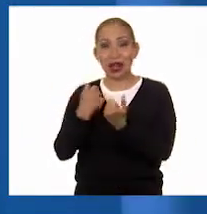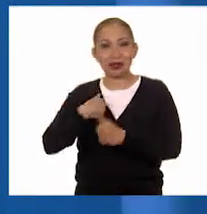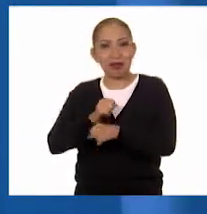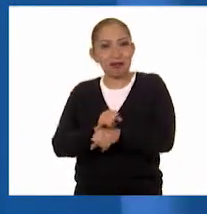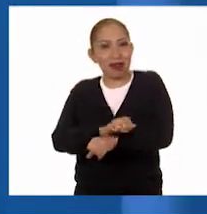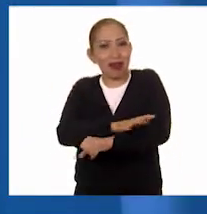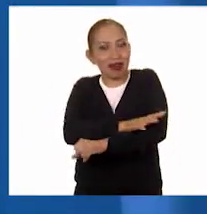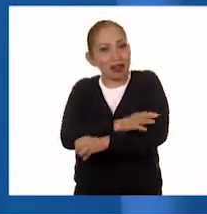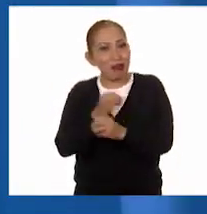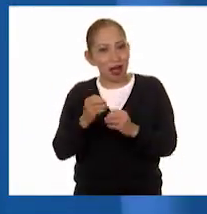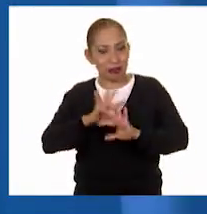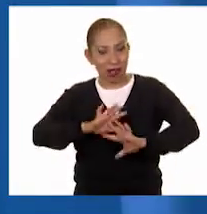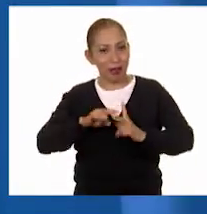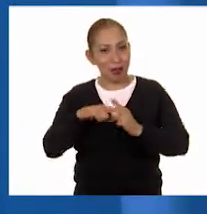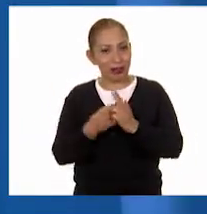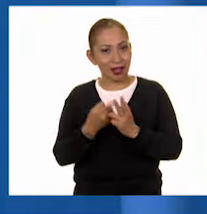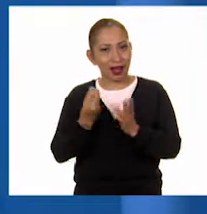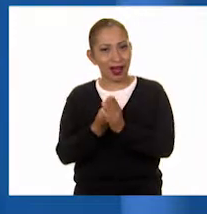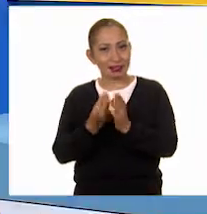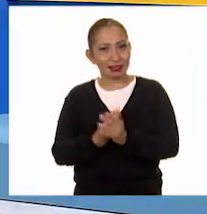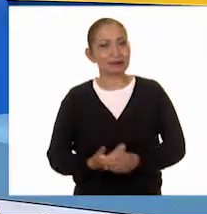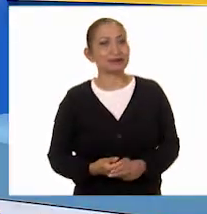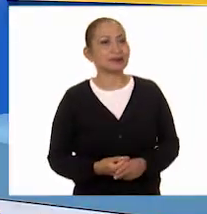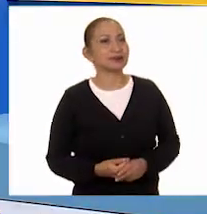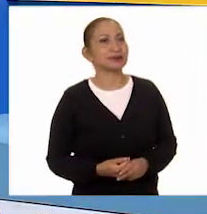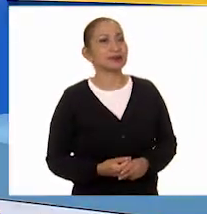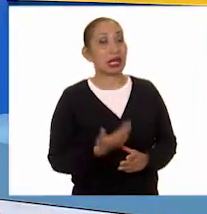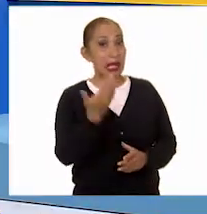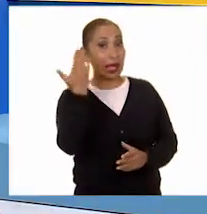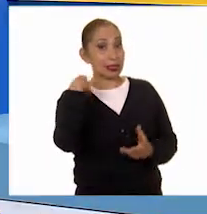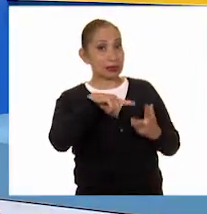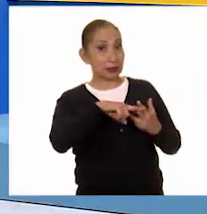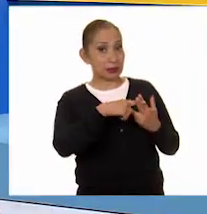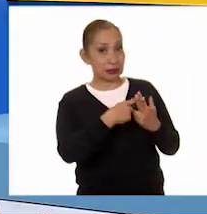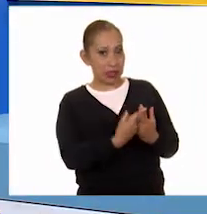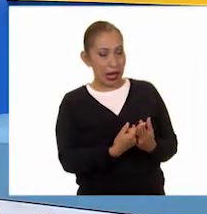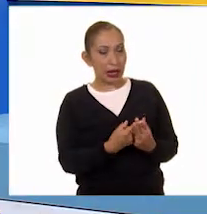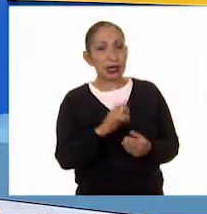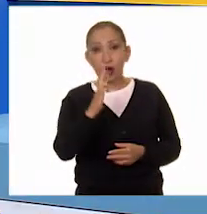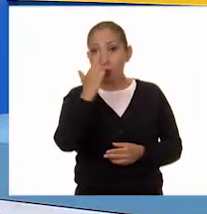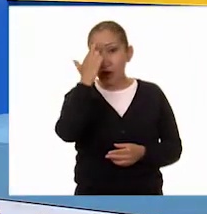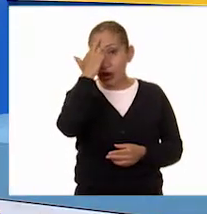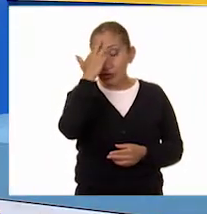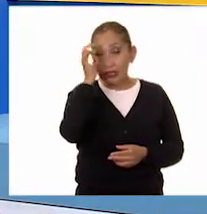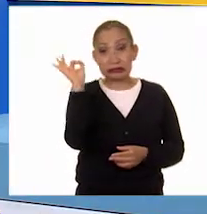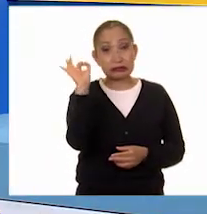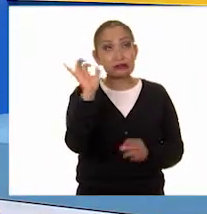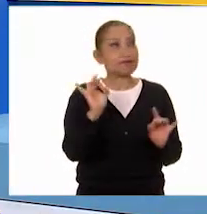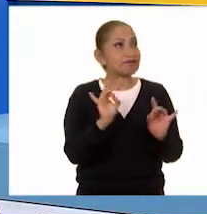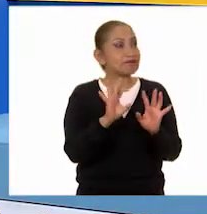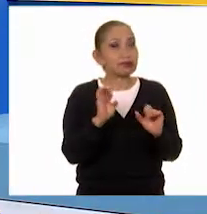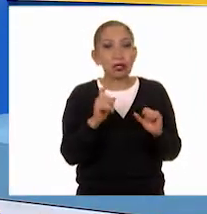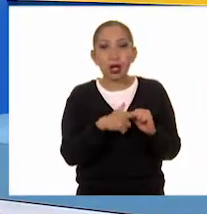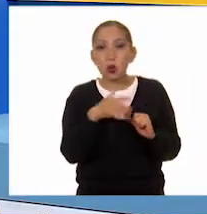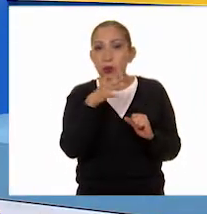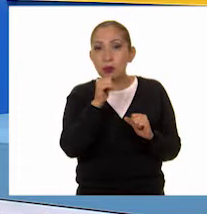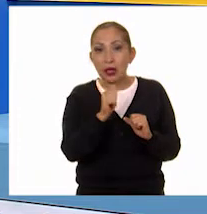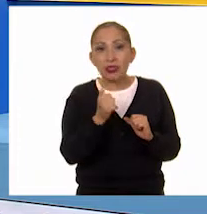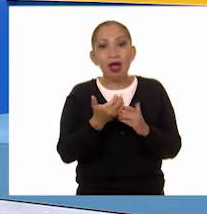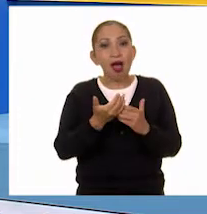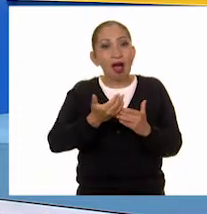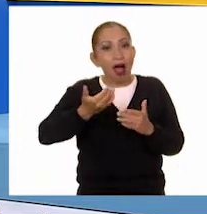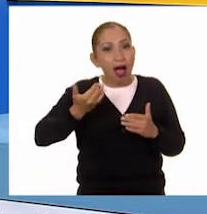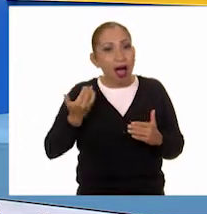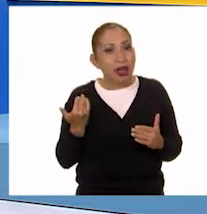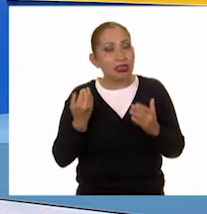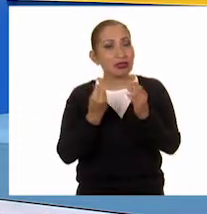emociona muchísimo ya comenzar con esta clase. Antes de iniciar propiamente, les recuerdo que si por algún motivo no pudieron acompañarnos